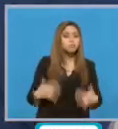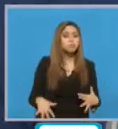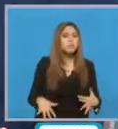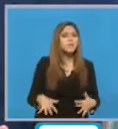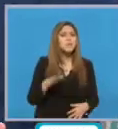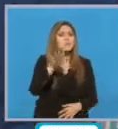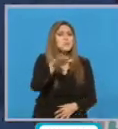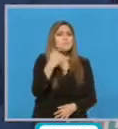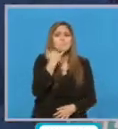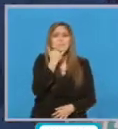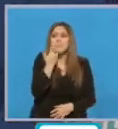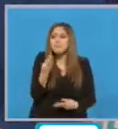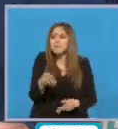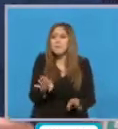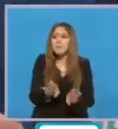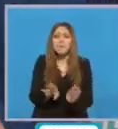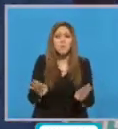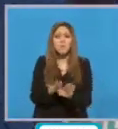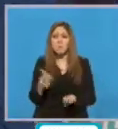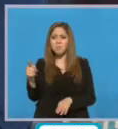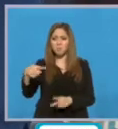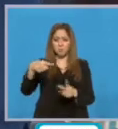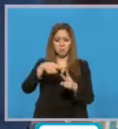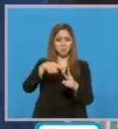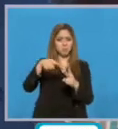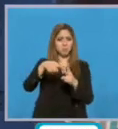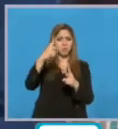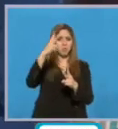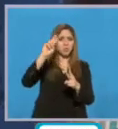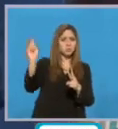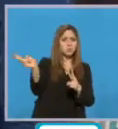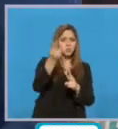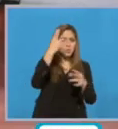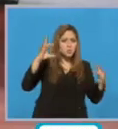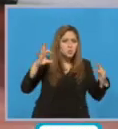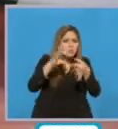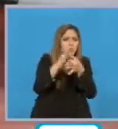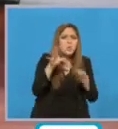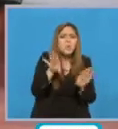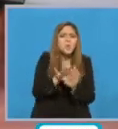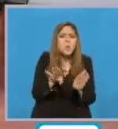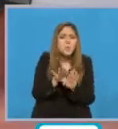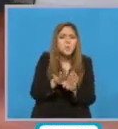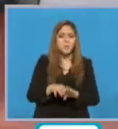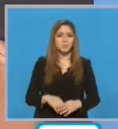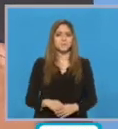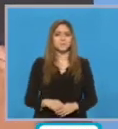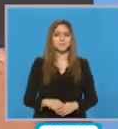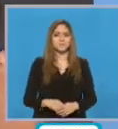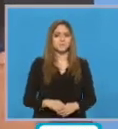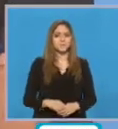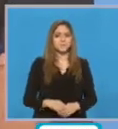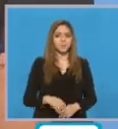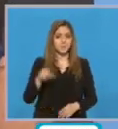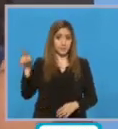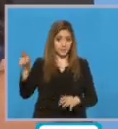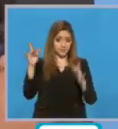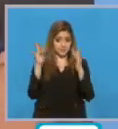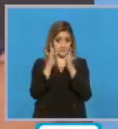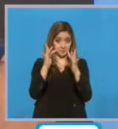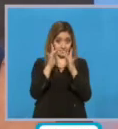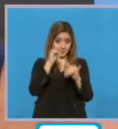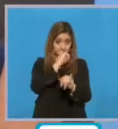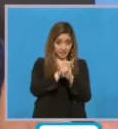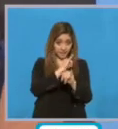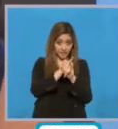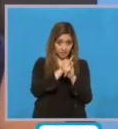es que se pusieron en contacto? ¿Cómo es que se contactaron? ¿Cómo salió el asunto? A ver, cuéntame, Saraí. Fue a través de las redes sociales, fue